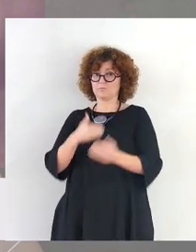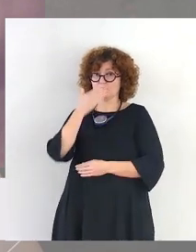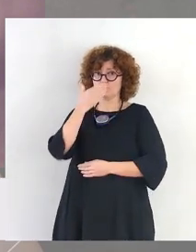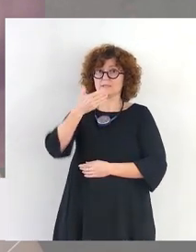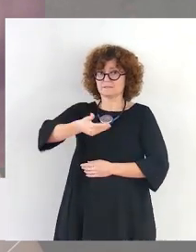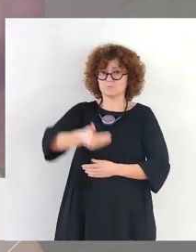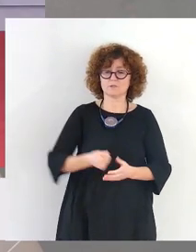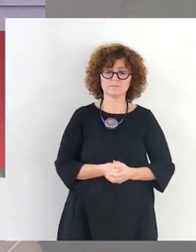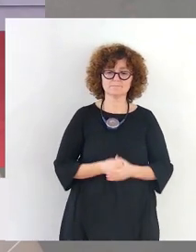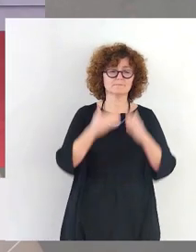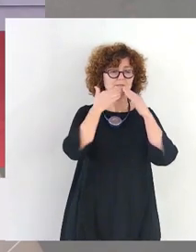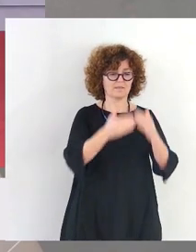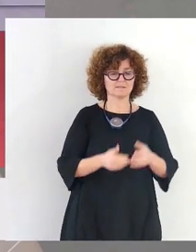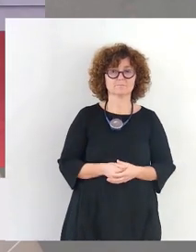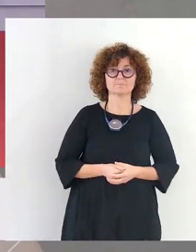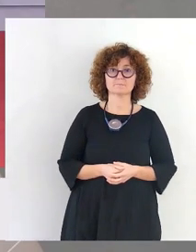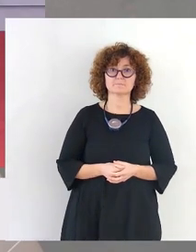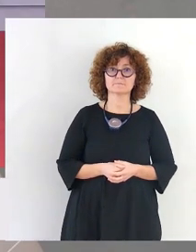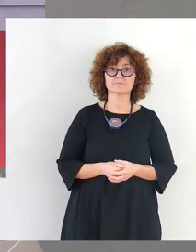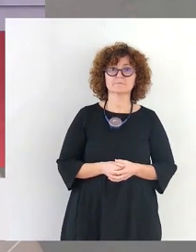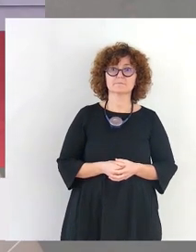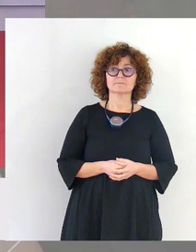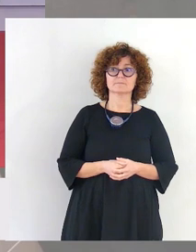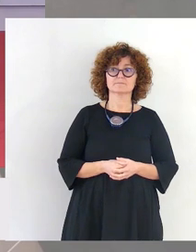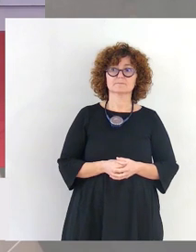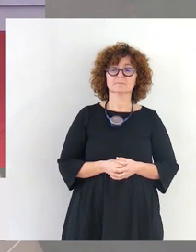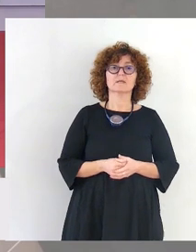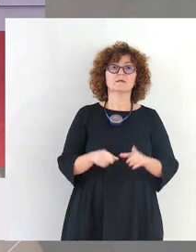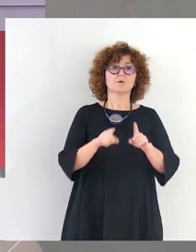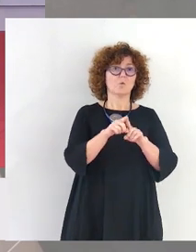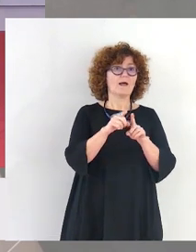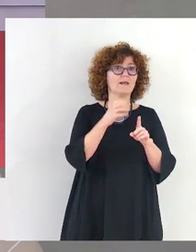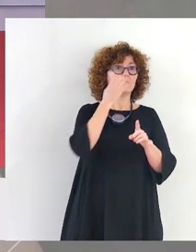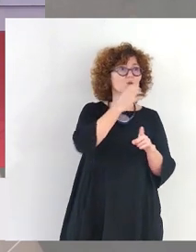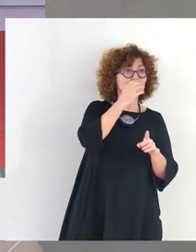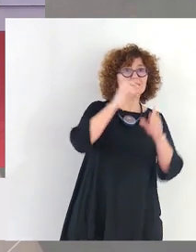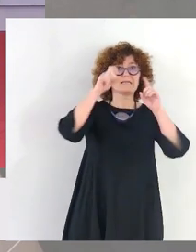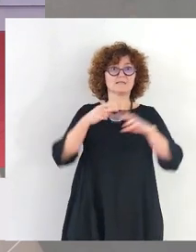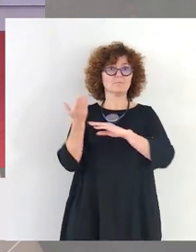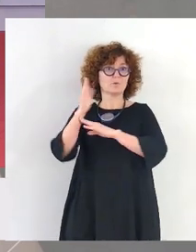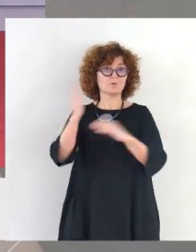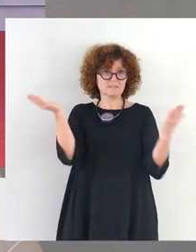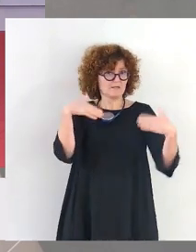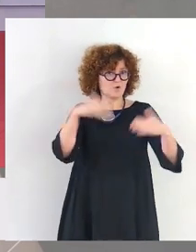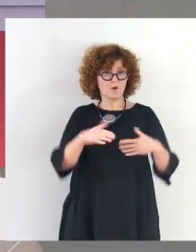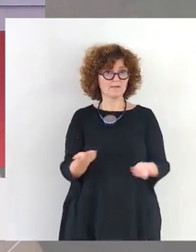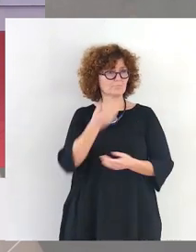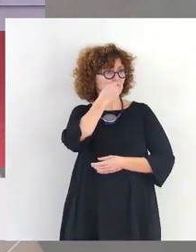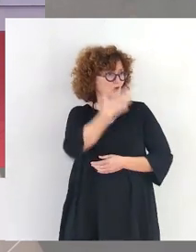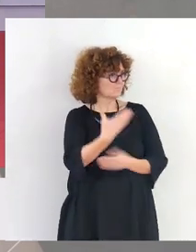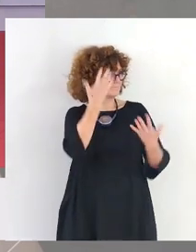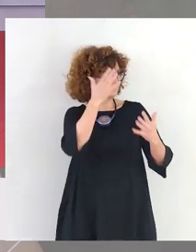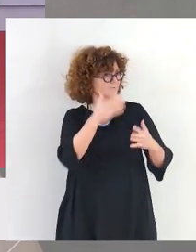importa Gracias José que no enca protesta sin propuesta no sería cl Claro claro muy bien par muy